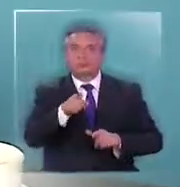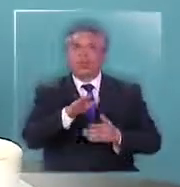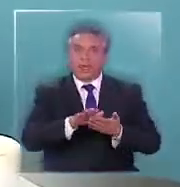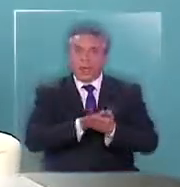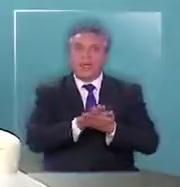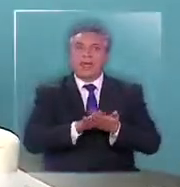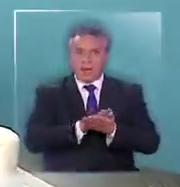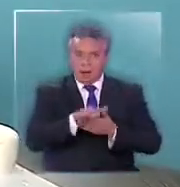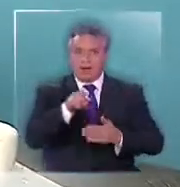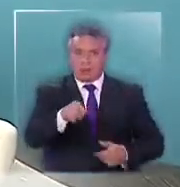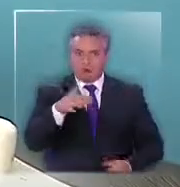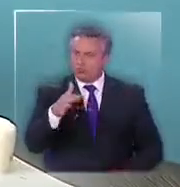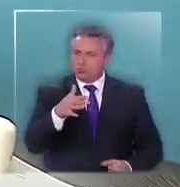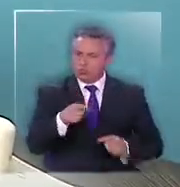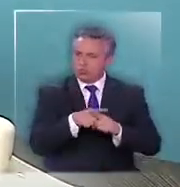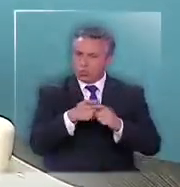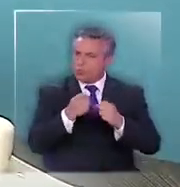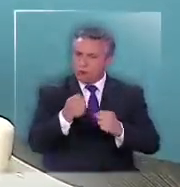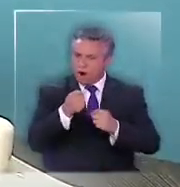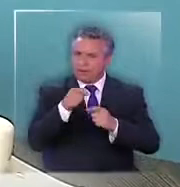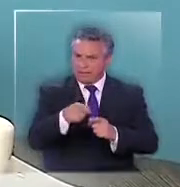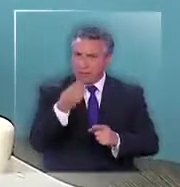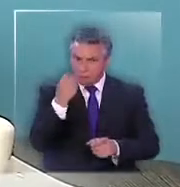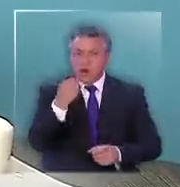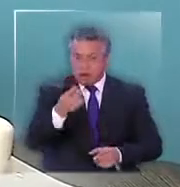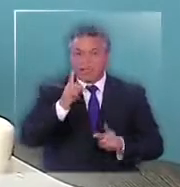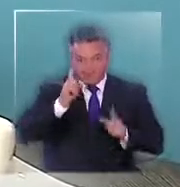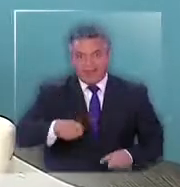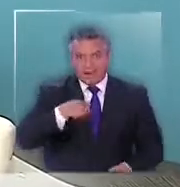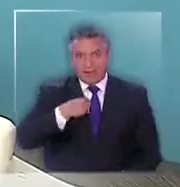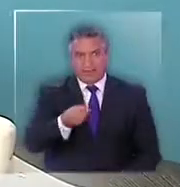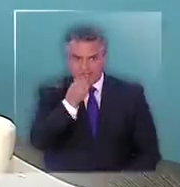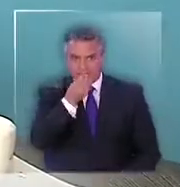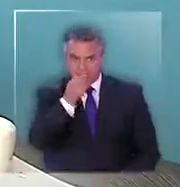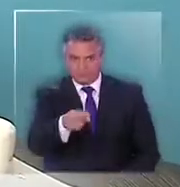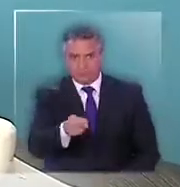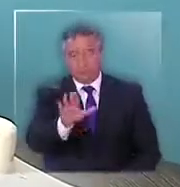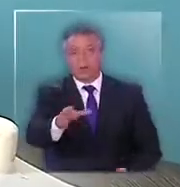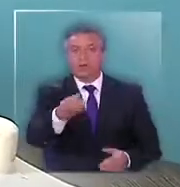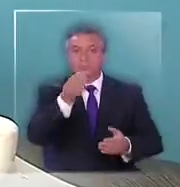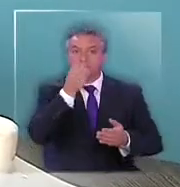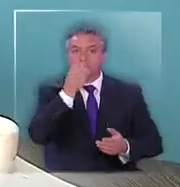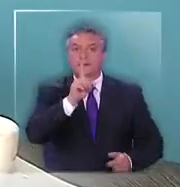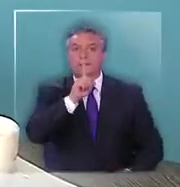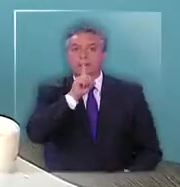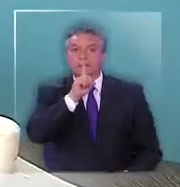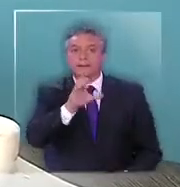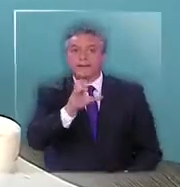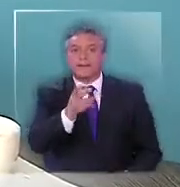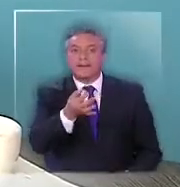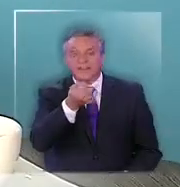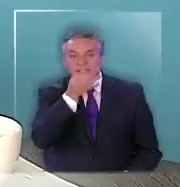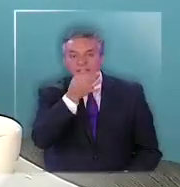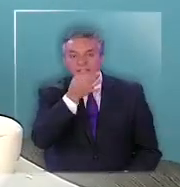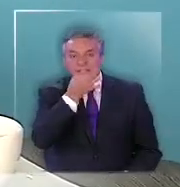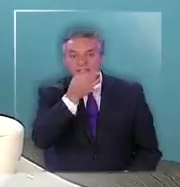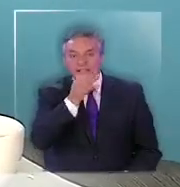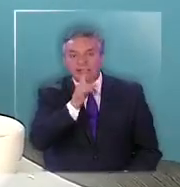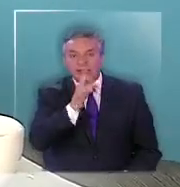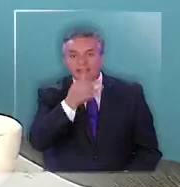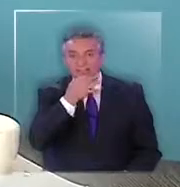de antioxidantes súper potentes que tenemos que tener presente en la dieta. Entre eso, el consumo de té verde en forma regular y ojalá